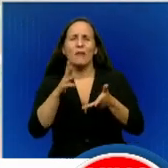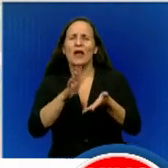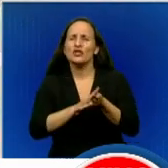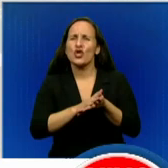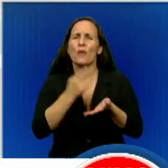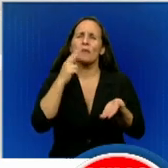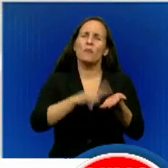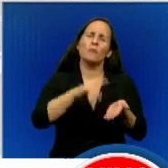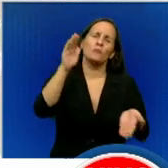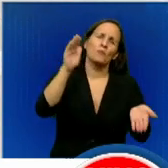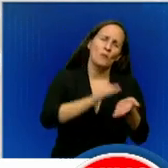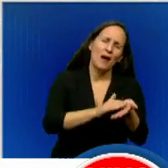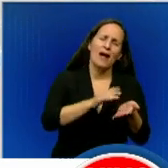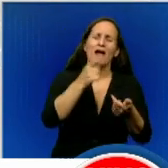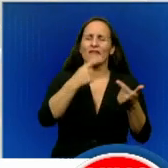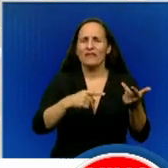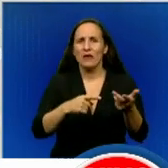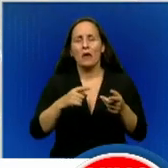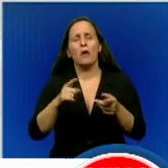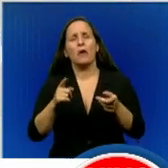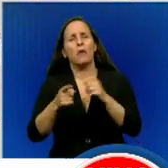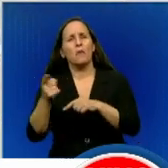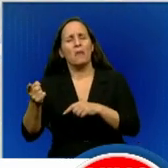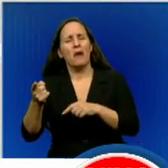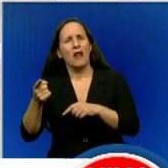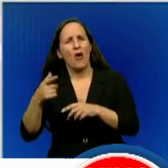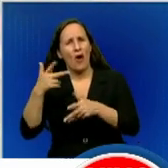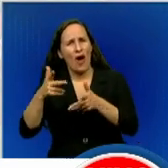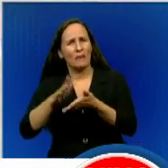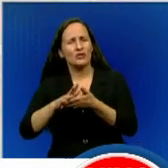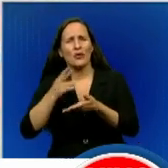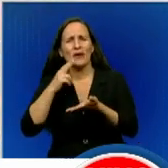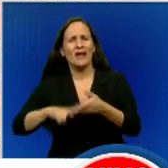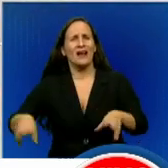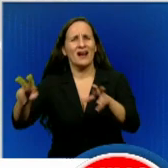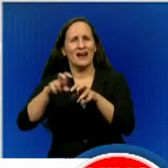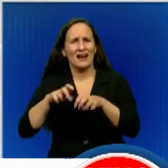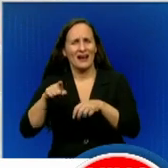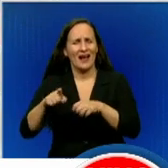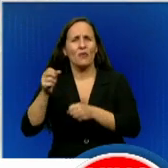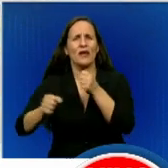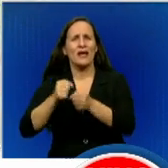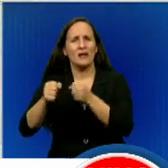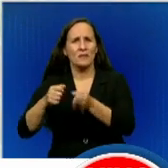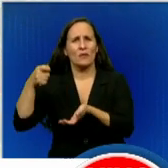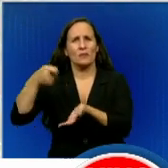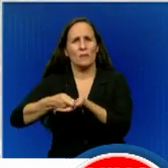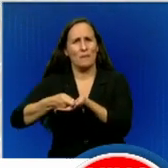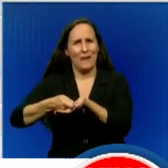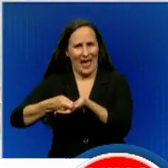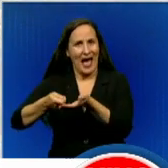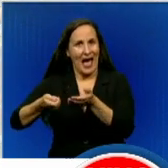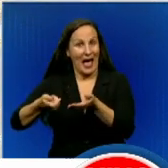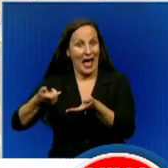fiscal y por el otro lado hablan de aumento de la recaudación y de hacer que las empresas paguen más